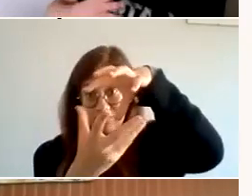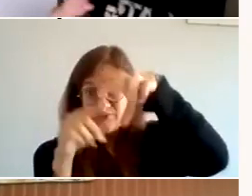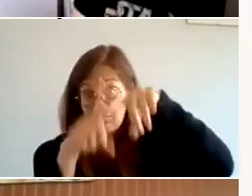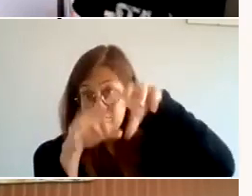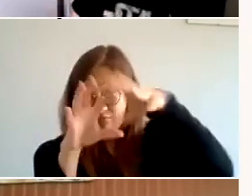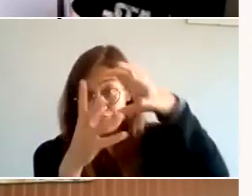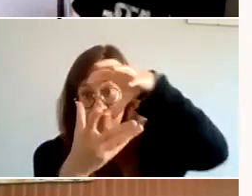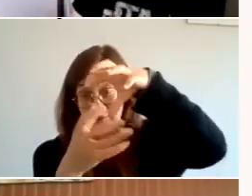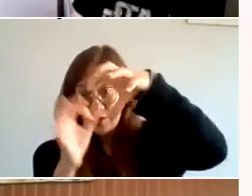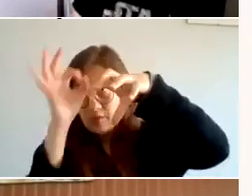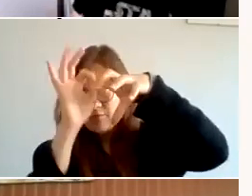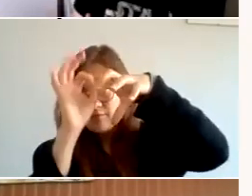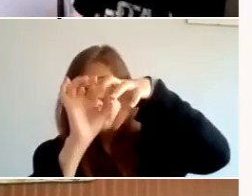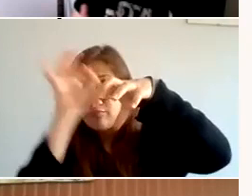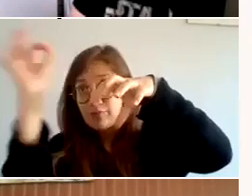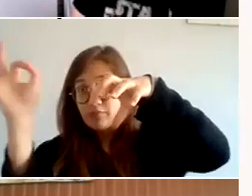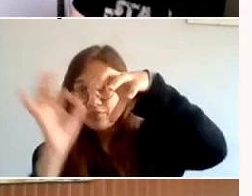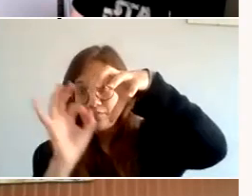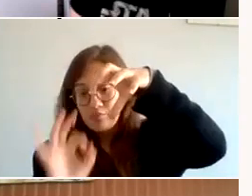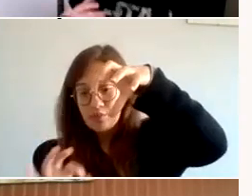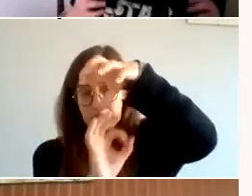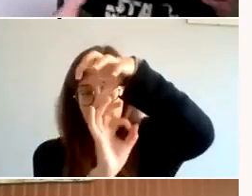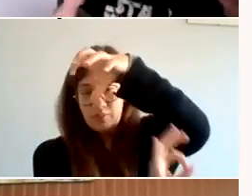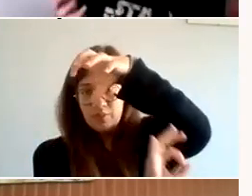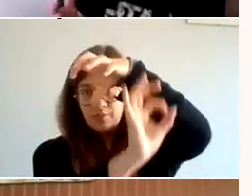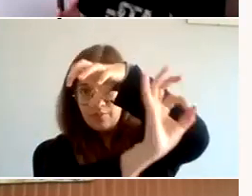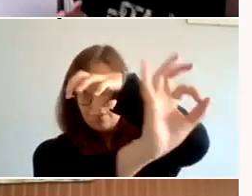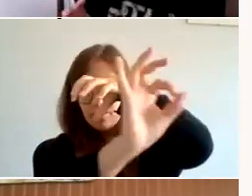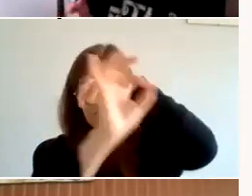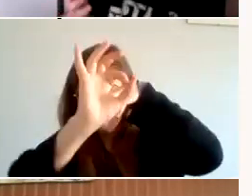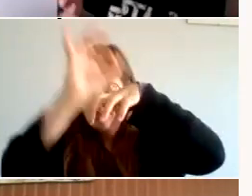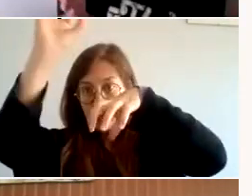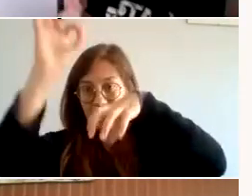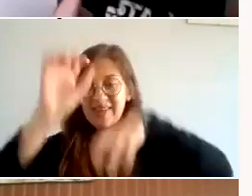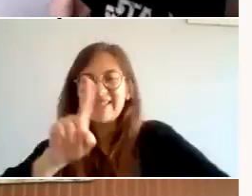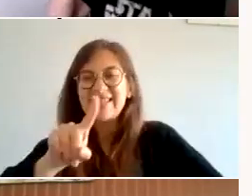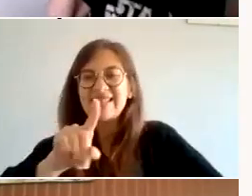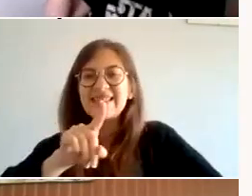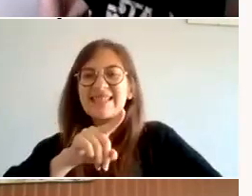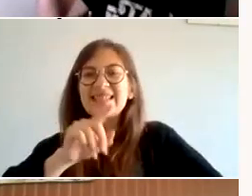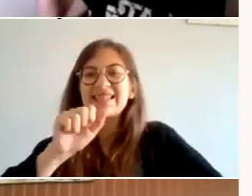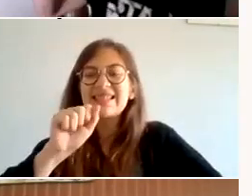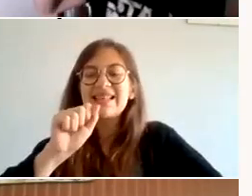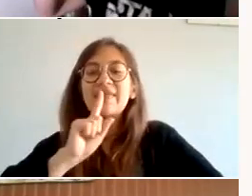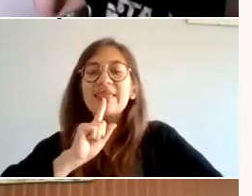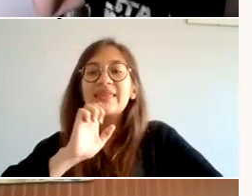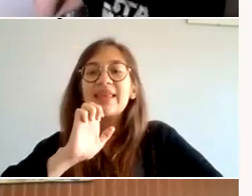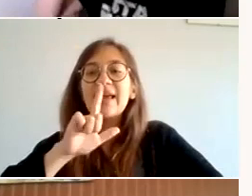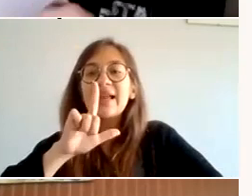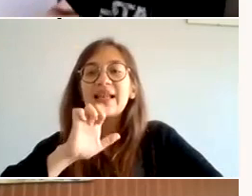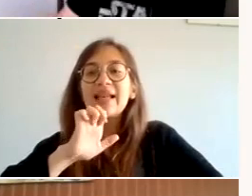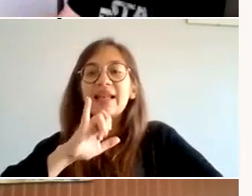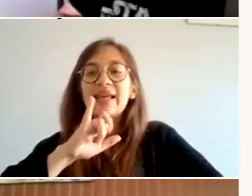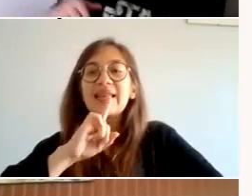las centrales que van a estar administrando estos mini satélites va a estar justamente acá en Puerto Montt, en